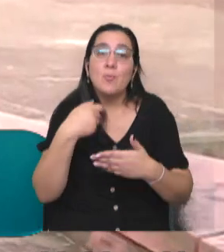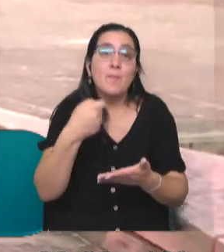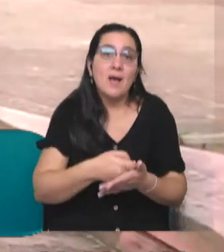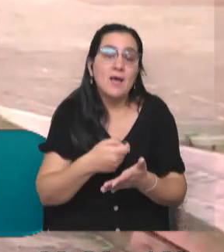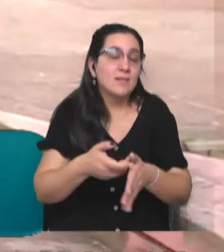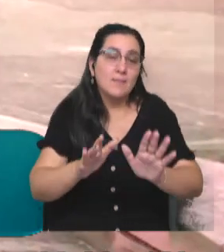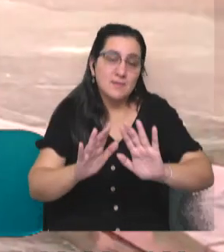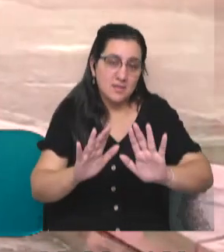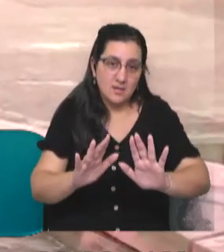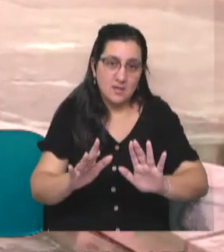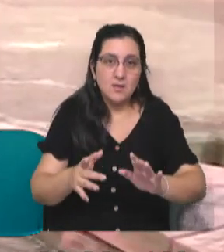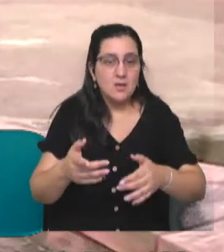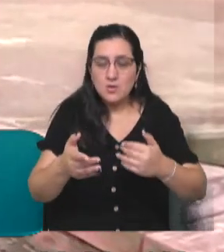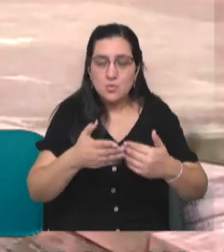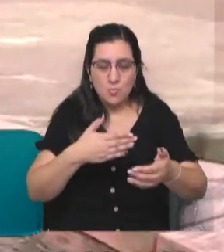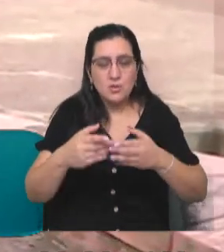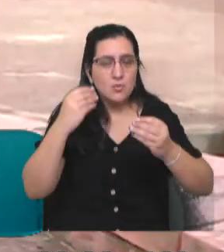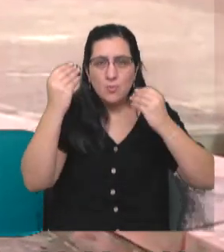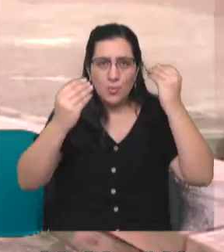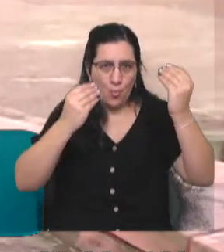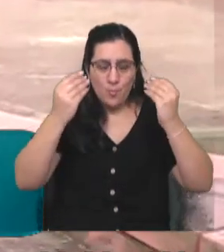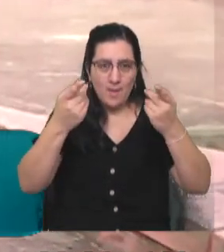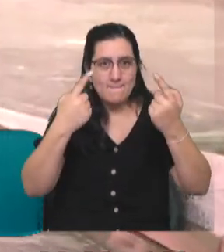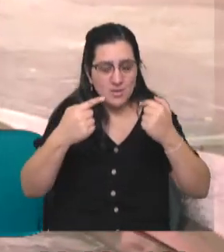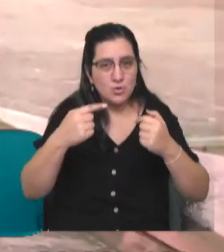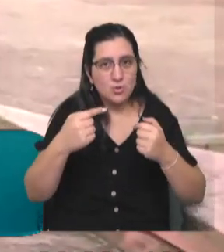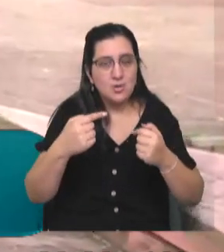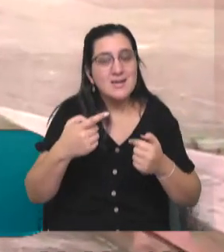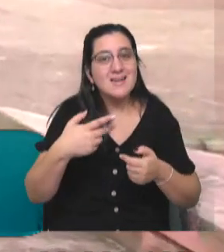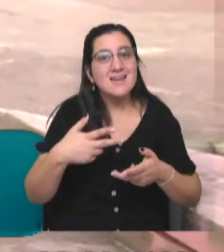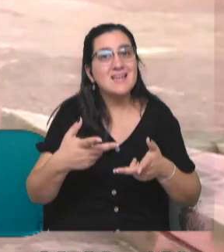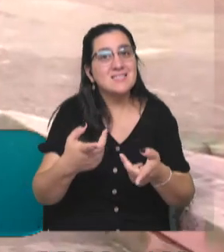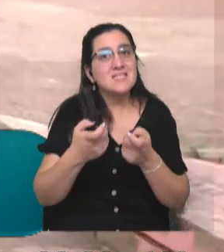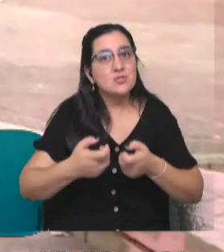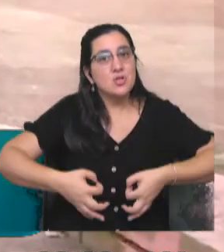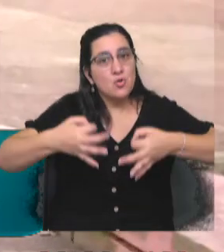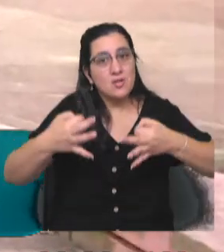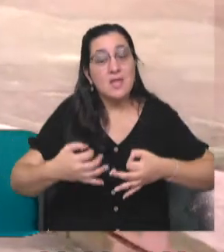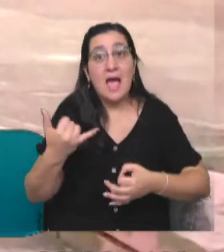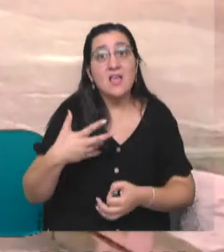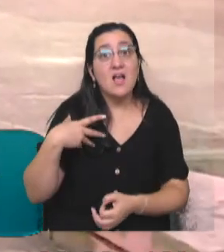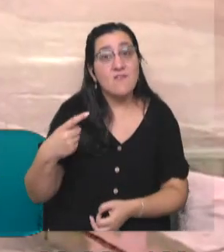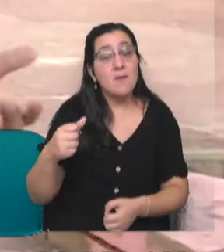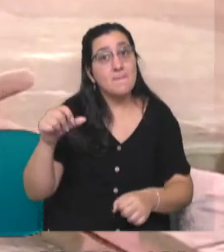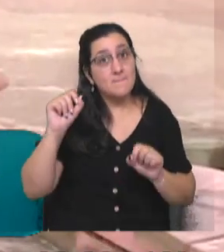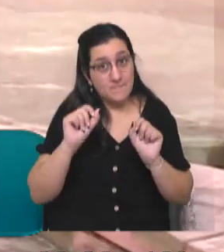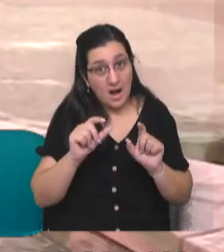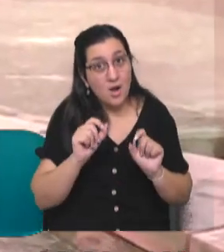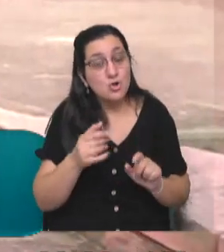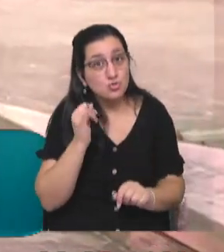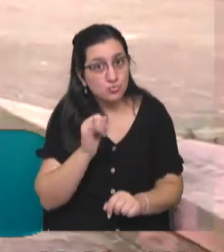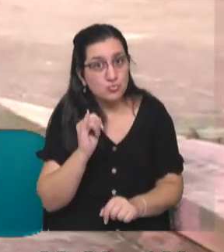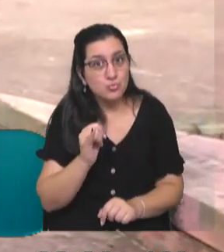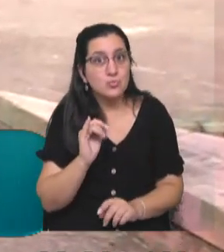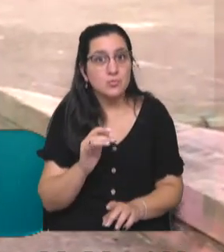digamos. No me cargo con ese tipo de cuestiones. He tenido jefes muy malos que de verdad siento que me han hecho mucho daño en